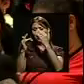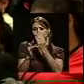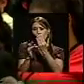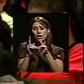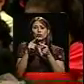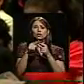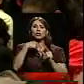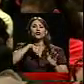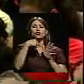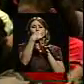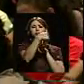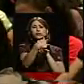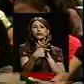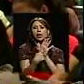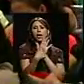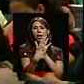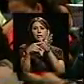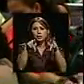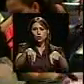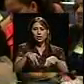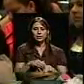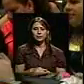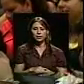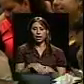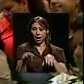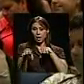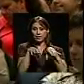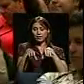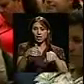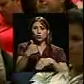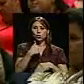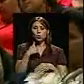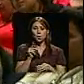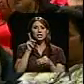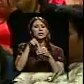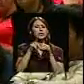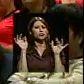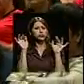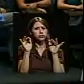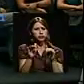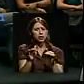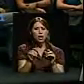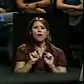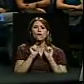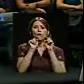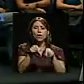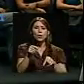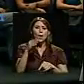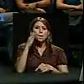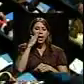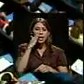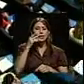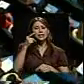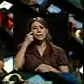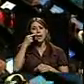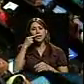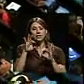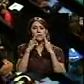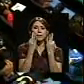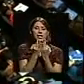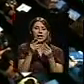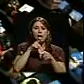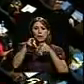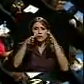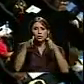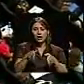personas. La actividad contó con la participación esperada. Asistieron madres y padres de familia, profesionales del área